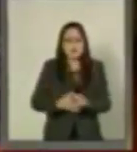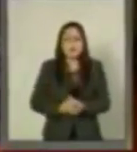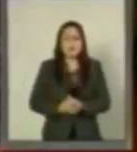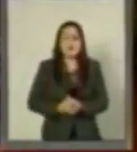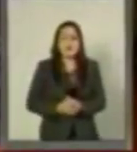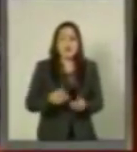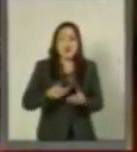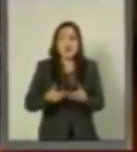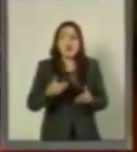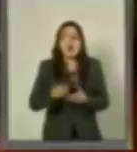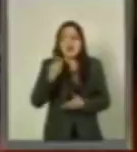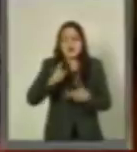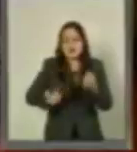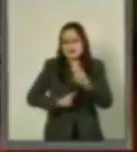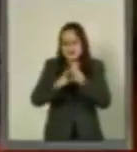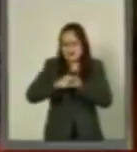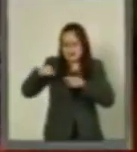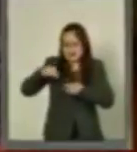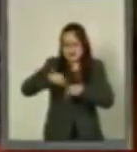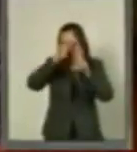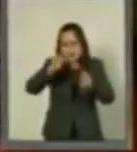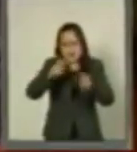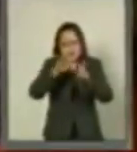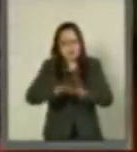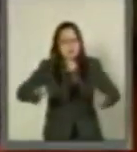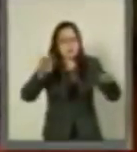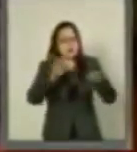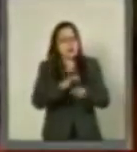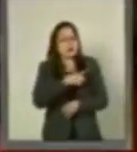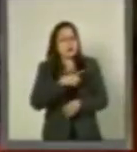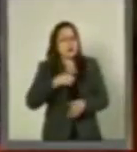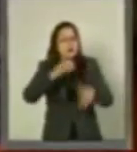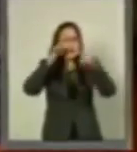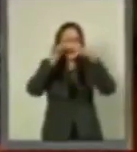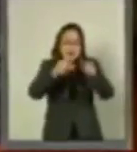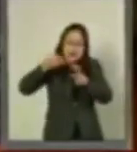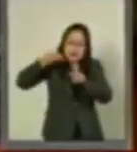Este es uno de los temas prioritarios, sin duda, y debe atenderse de esa manera.